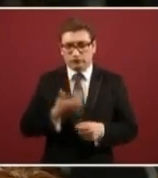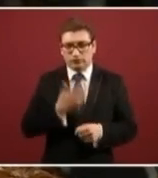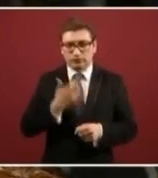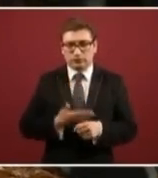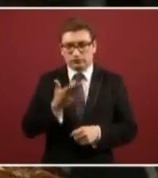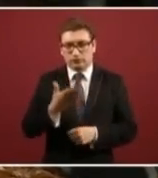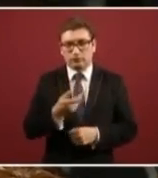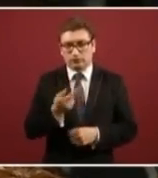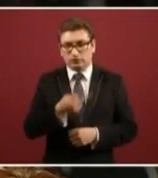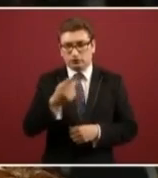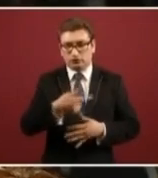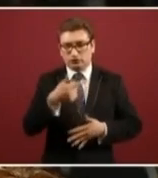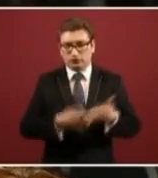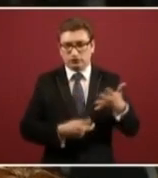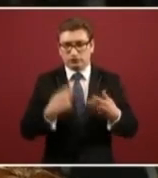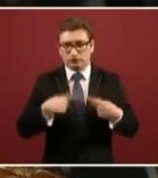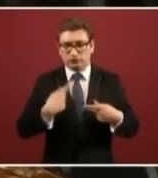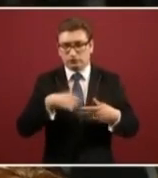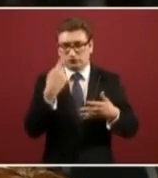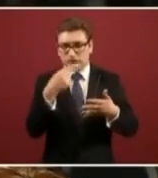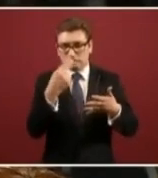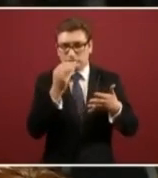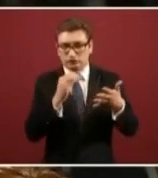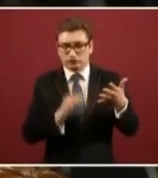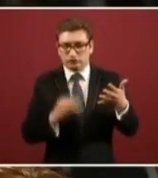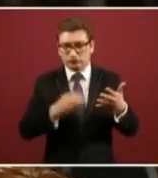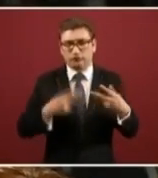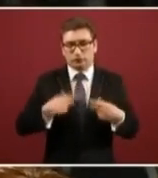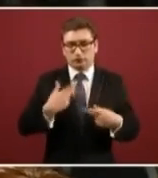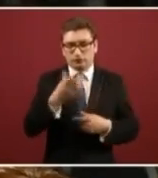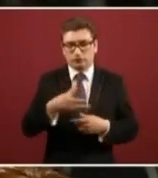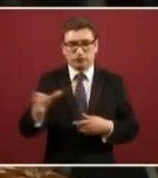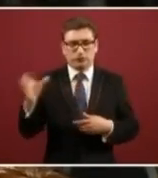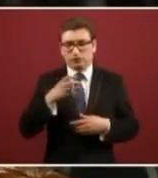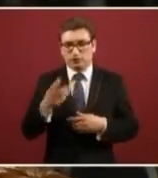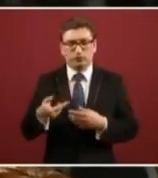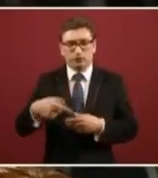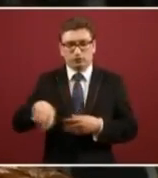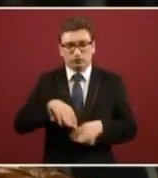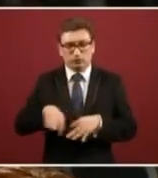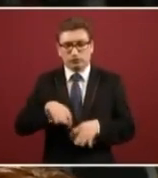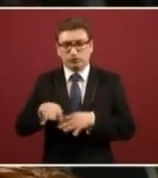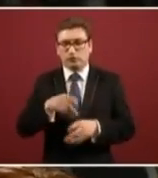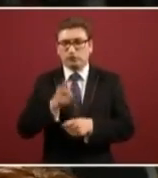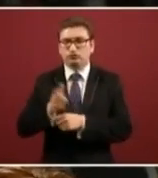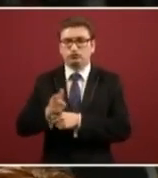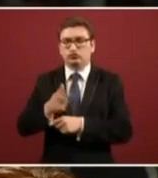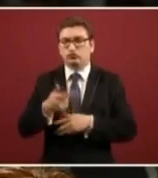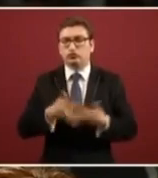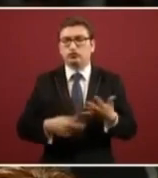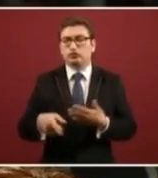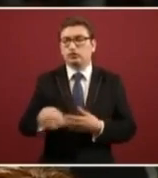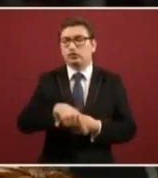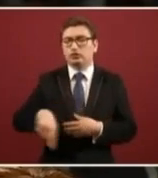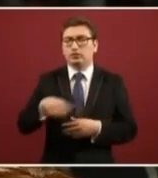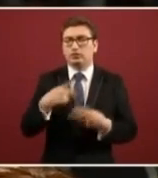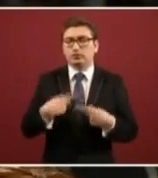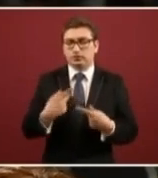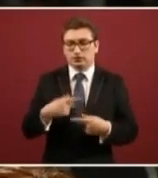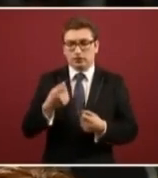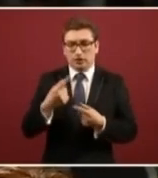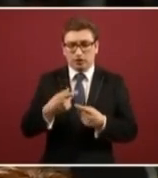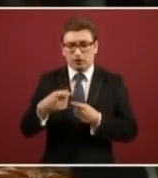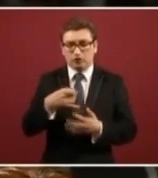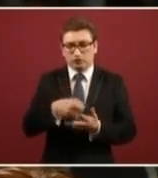preguntarle si en este padrón de los campesinos y productores se han detectado y cómo se está apoyando a las personas que se veían obligadas